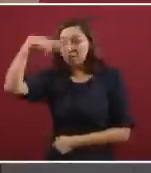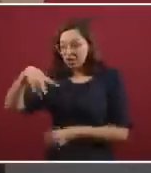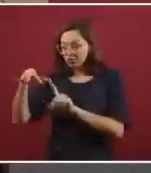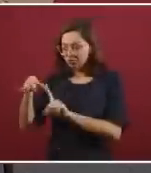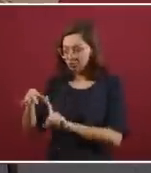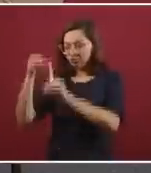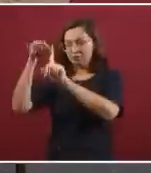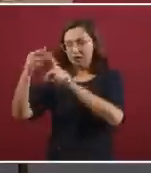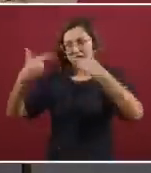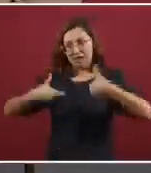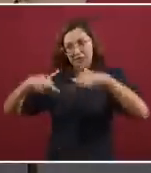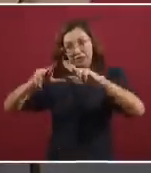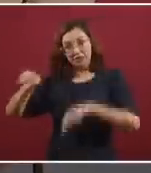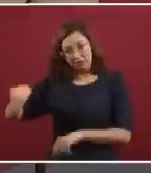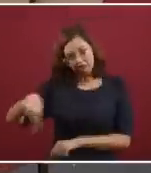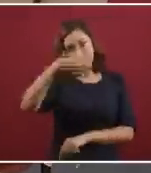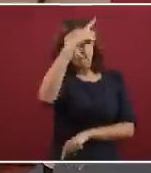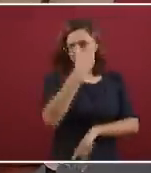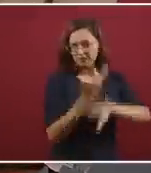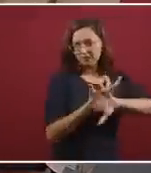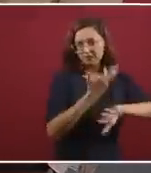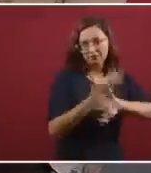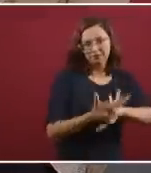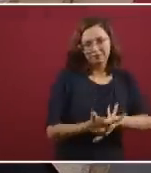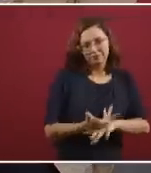de los padres